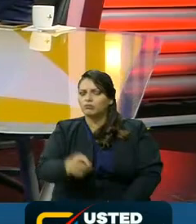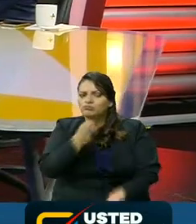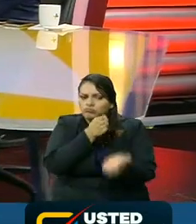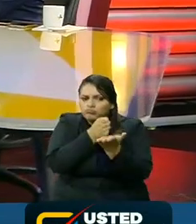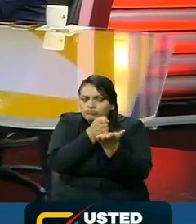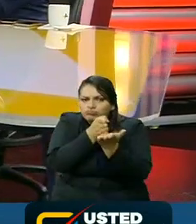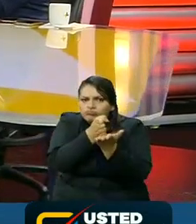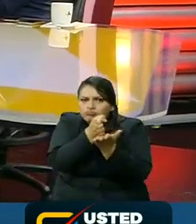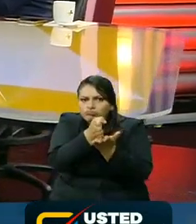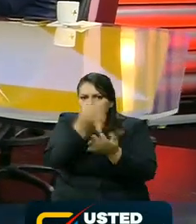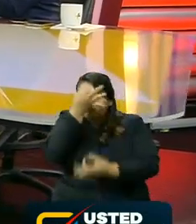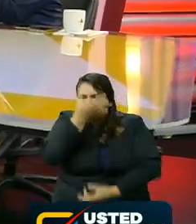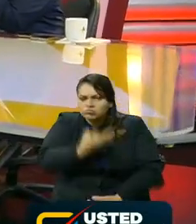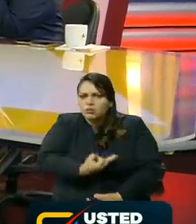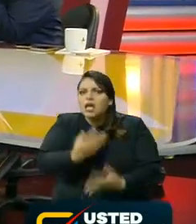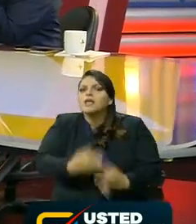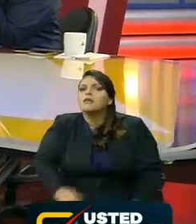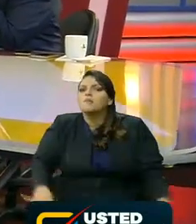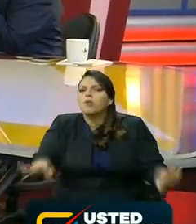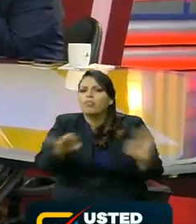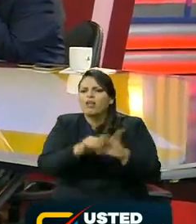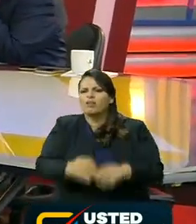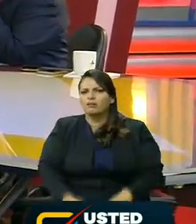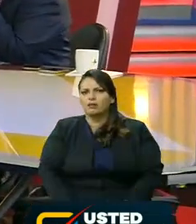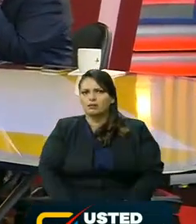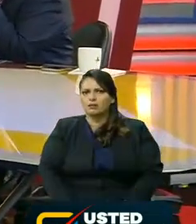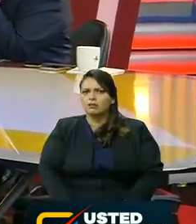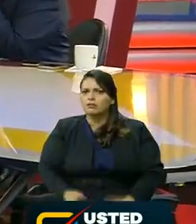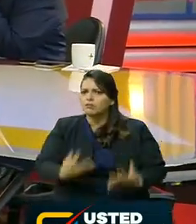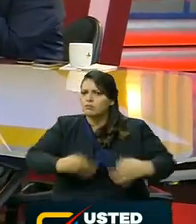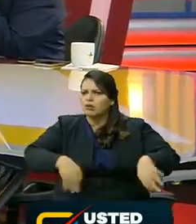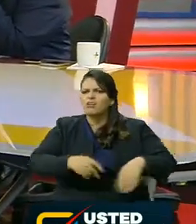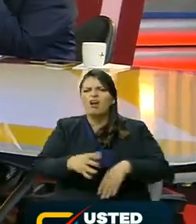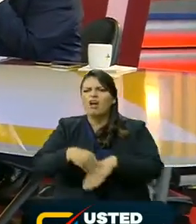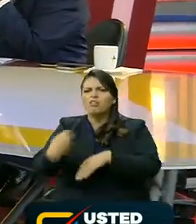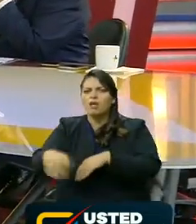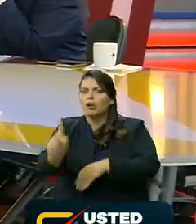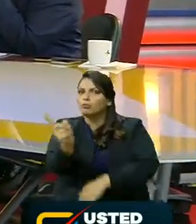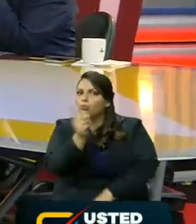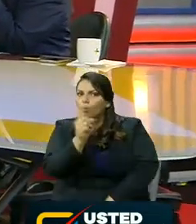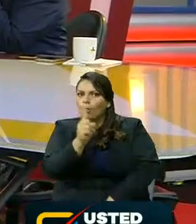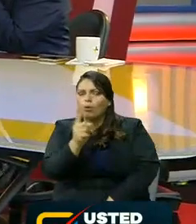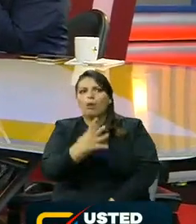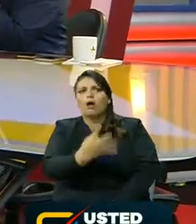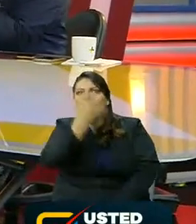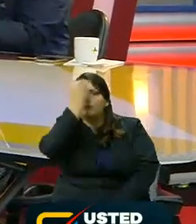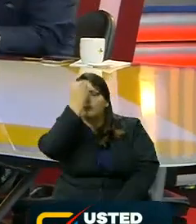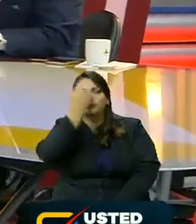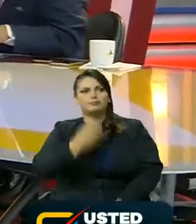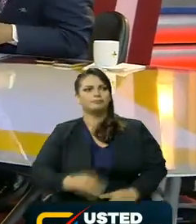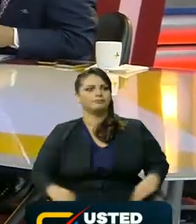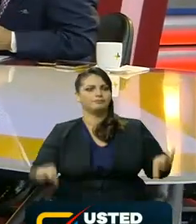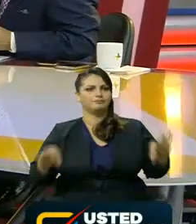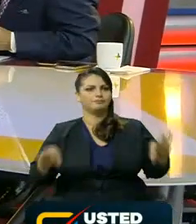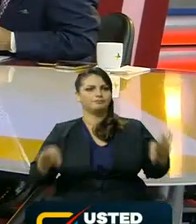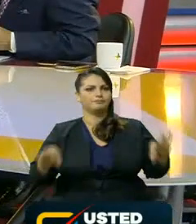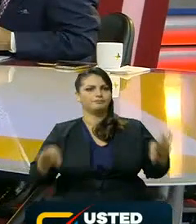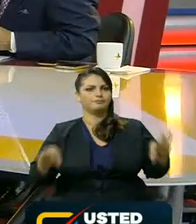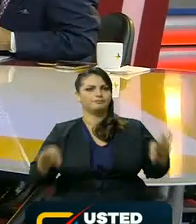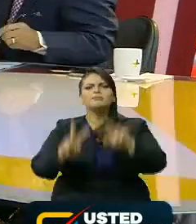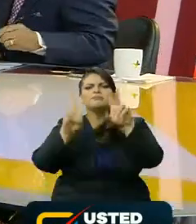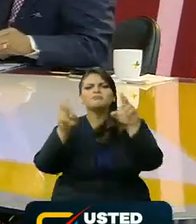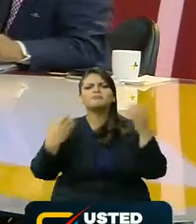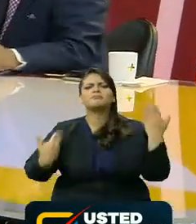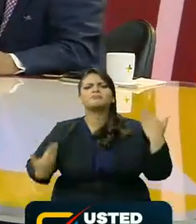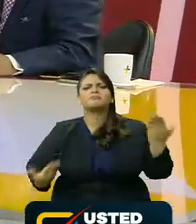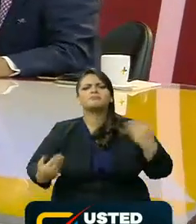exigir que se dañe, que no se dañe más el país. En materia de reforma política, doctor López, ¿hacia dónde